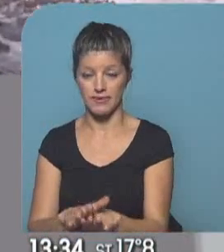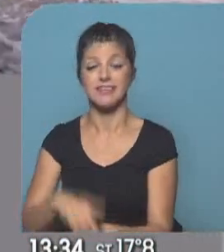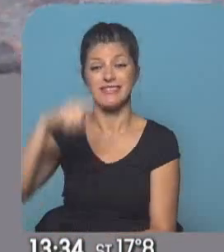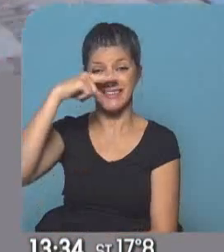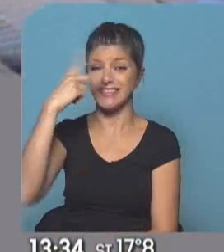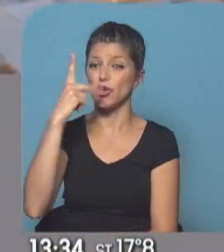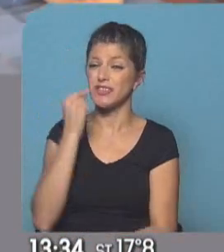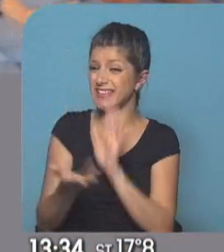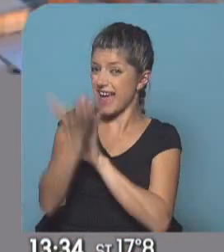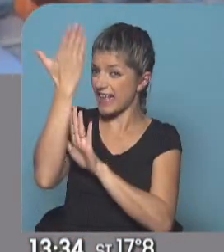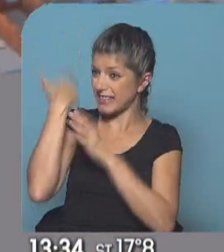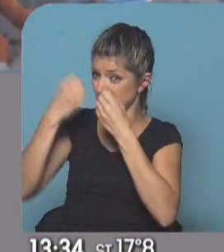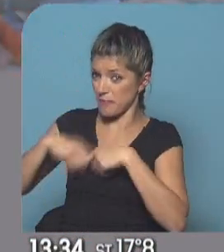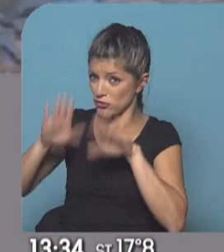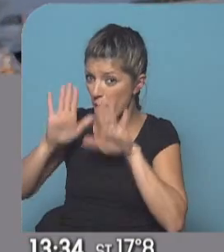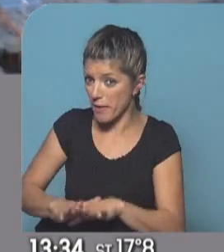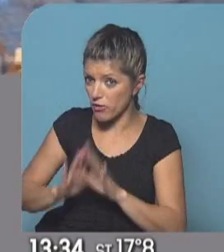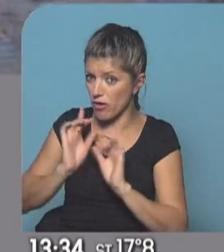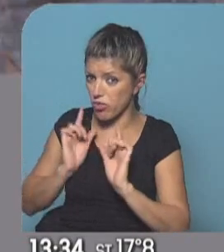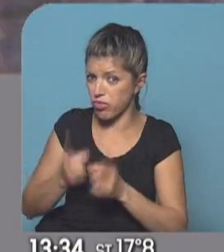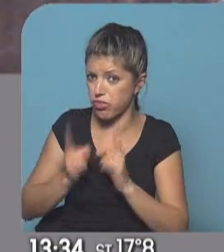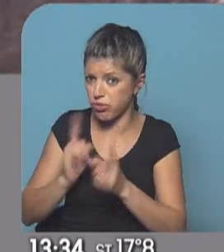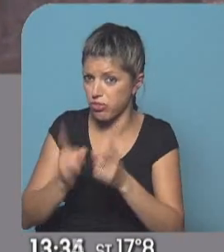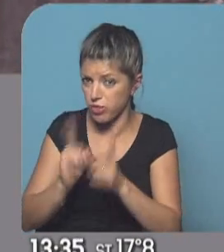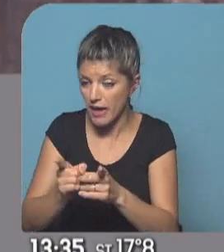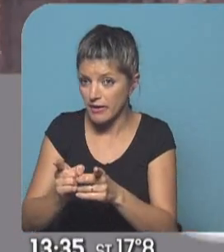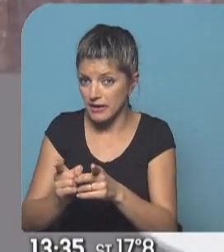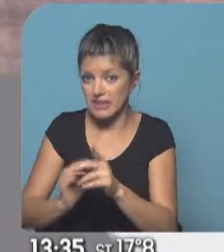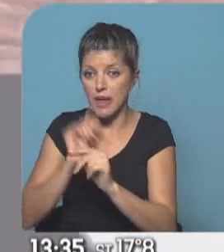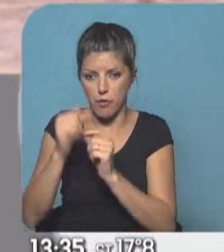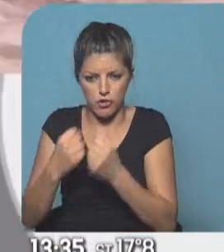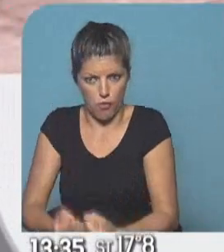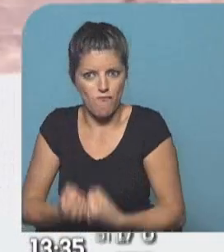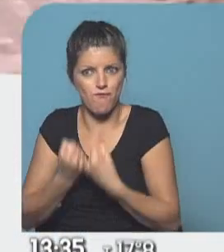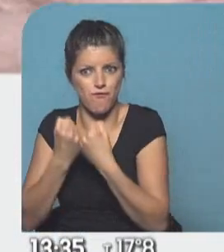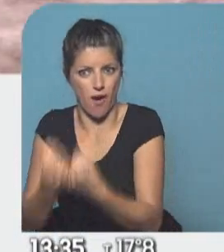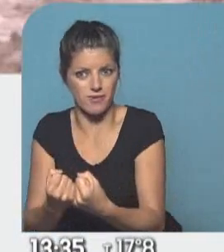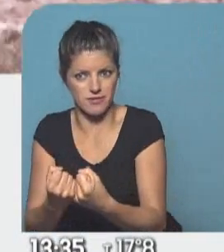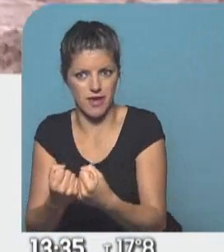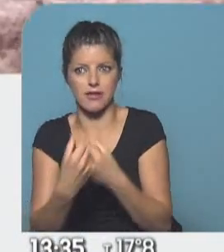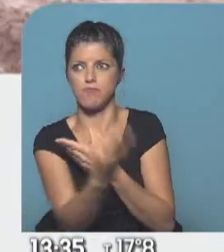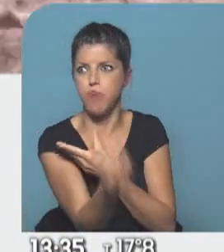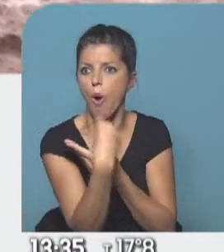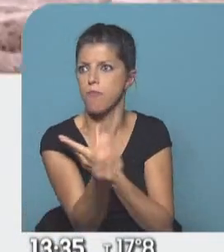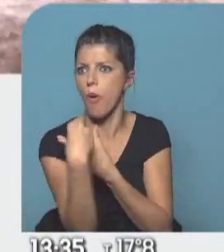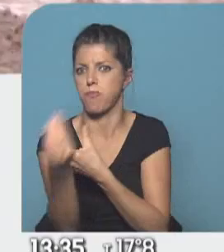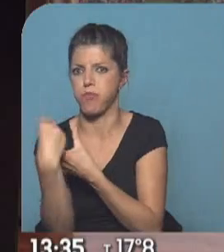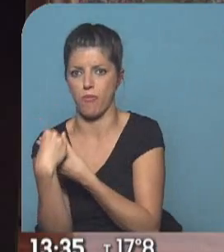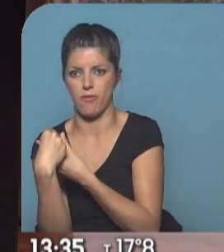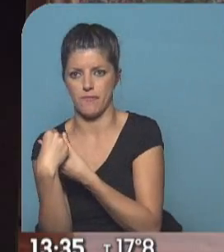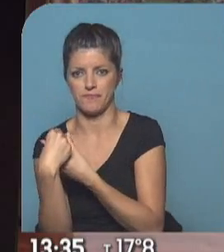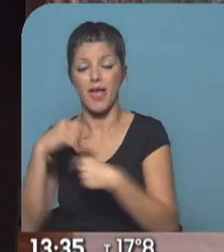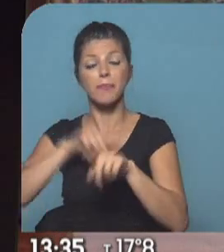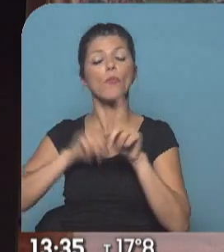en vez de suceder que pierde fuerza el conflicto, va ganando fuerza y adhesiones. En un Perú